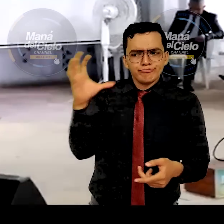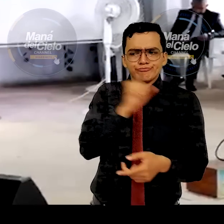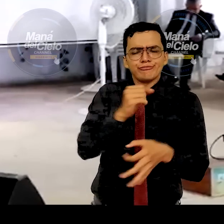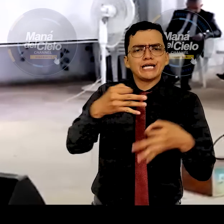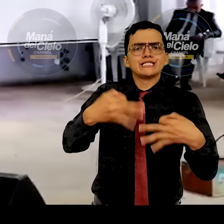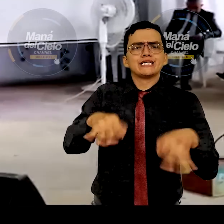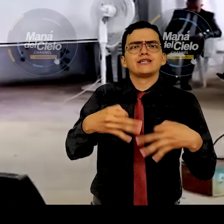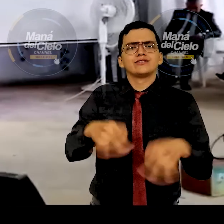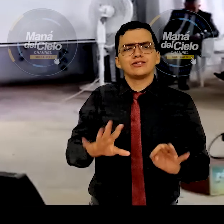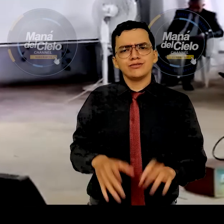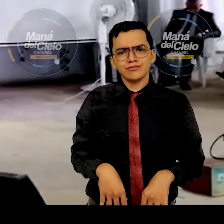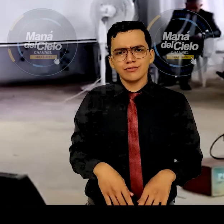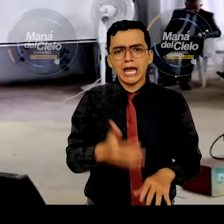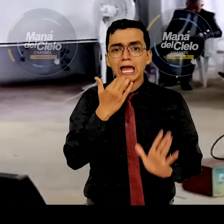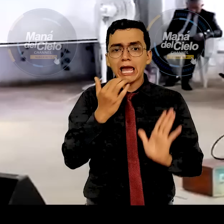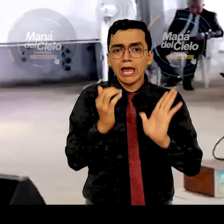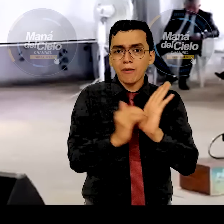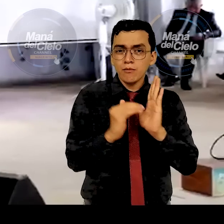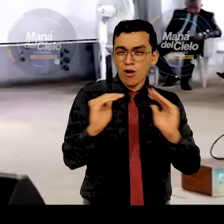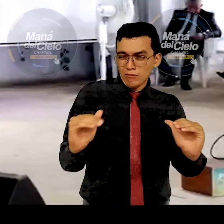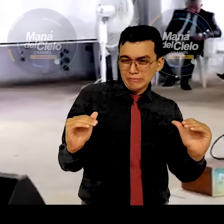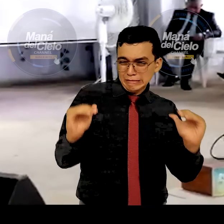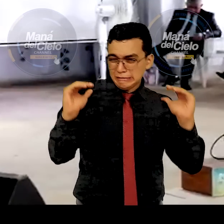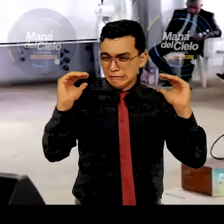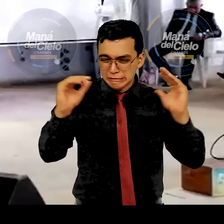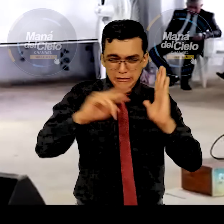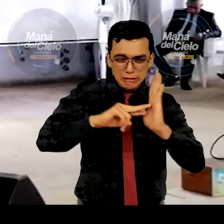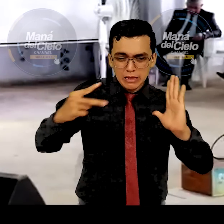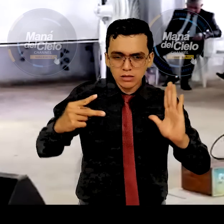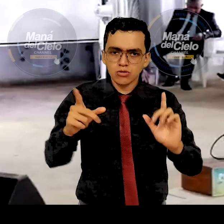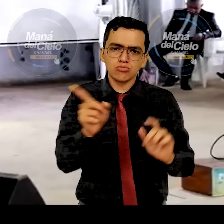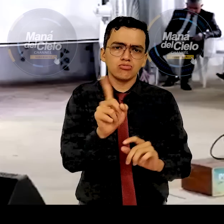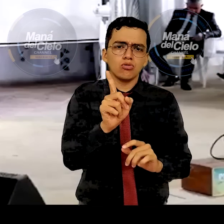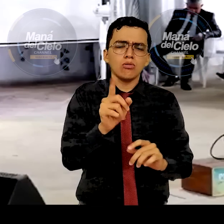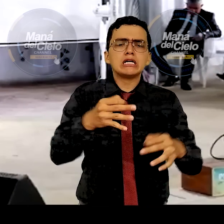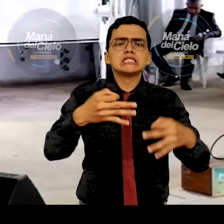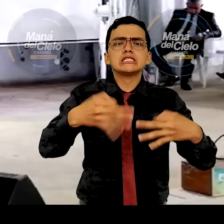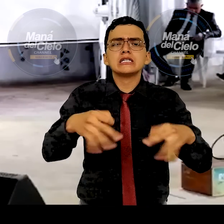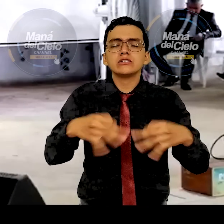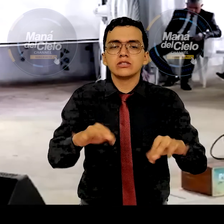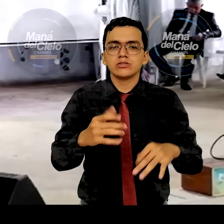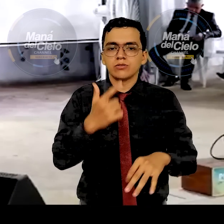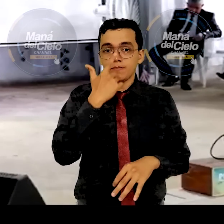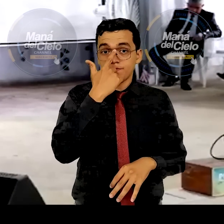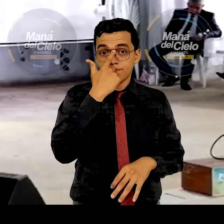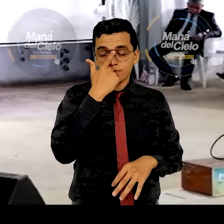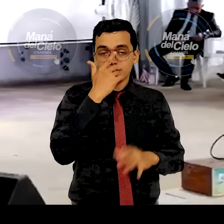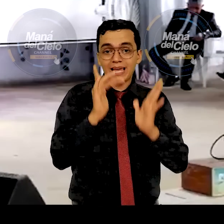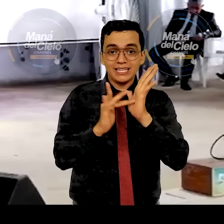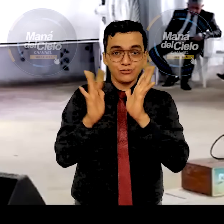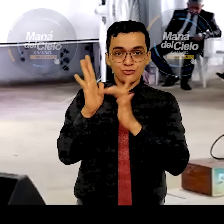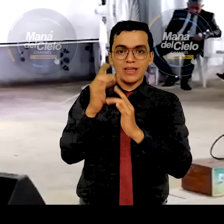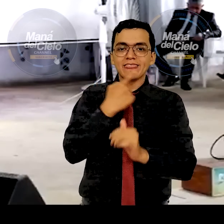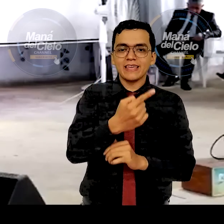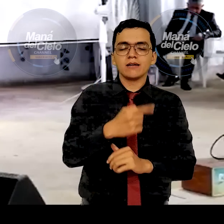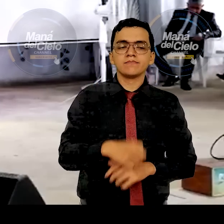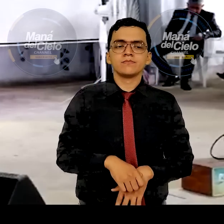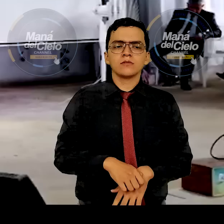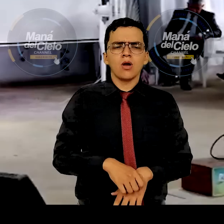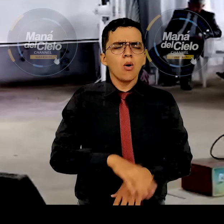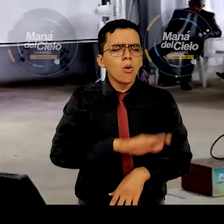pone ejemplos que no son discutibles. Él dice, ustedes han visto las aves, no siembran,